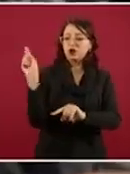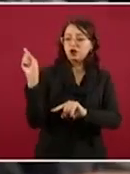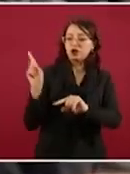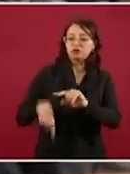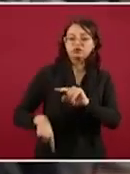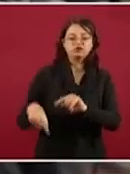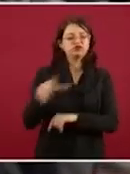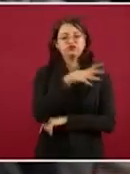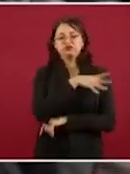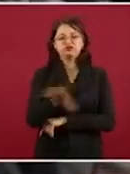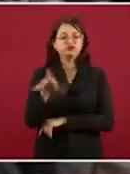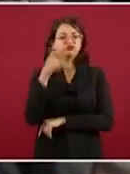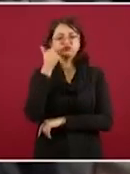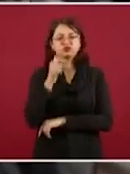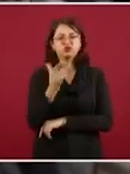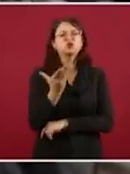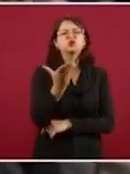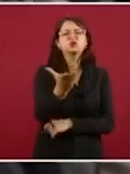retirar el fuero.